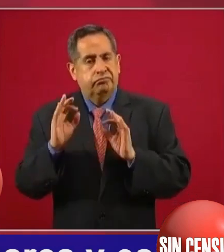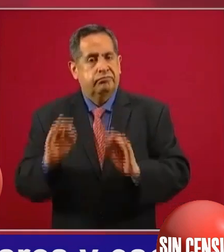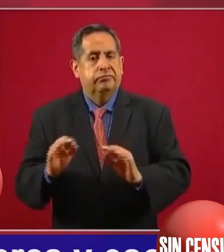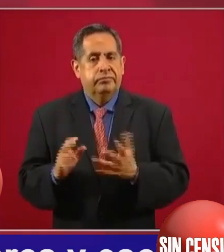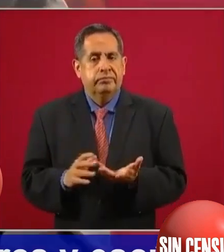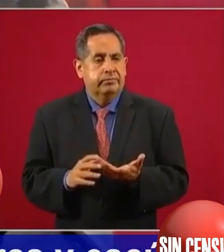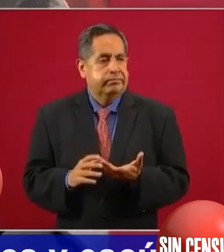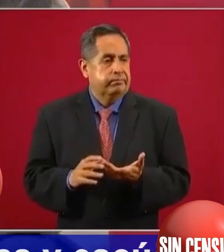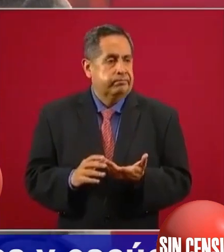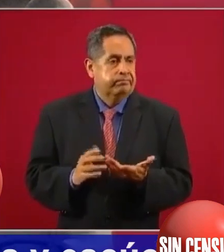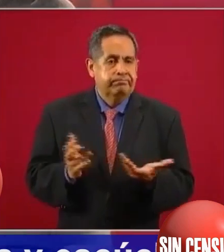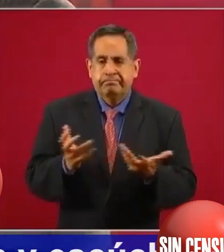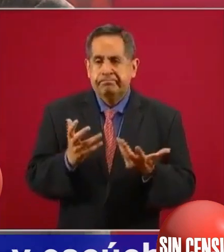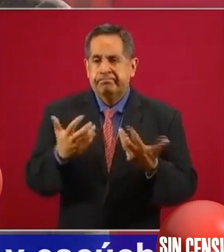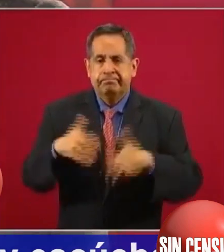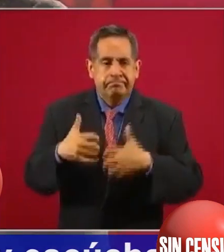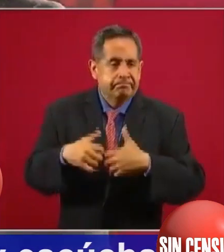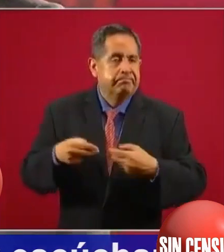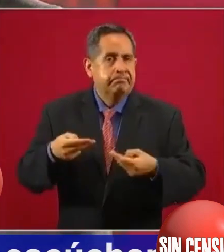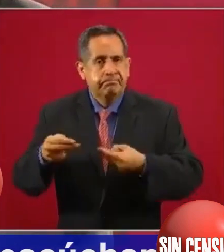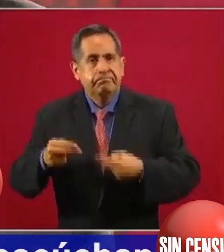la actividad productiva